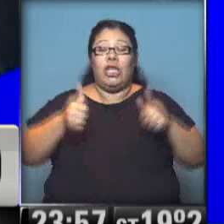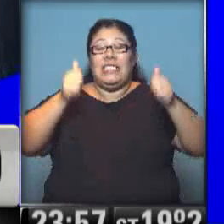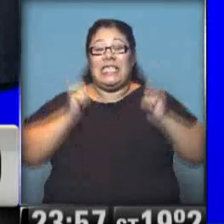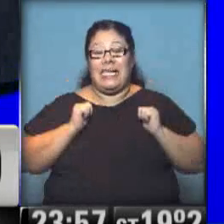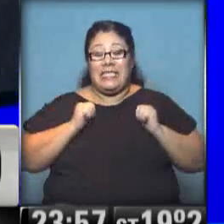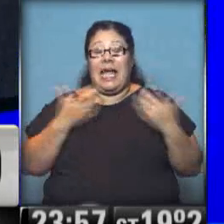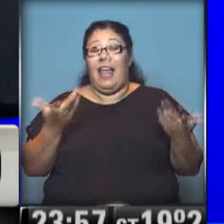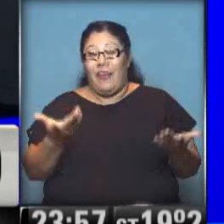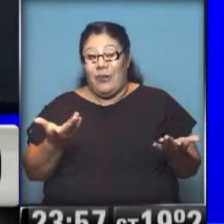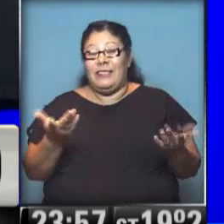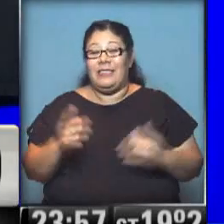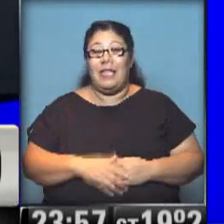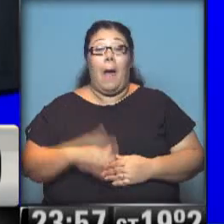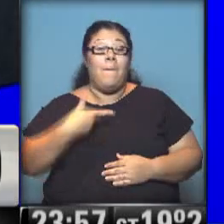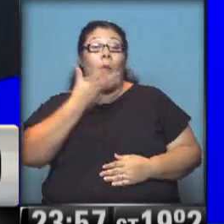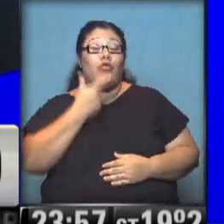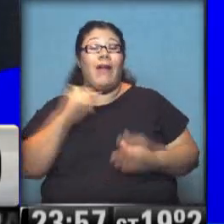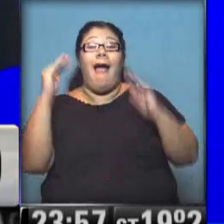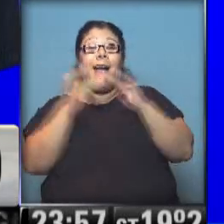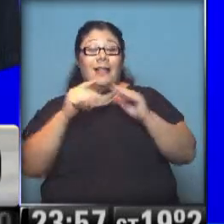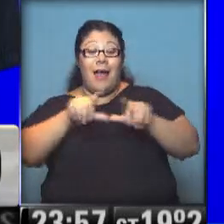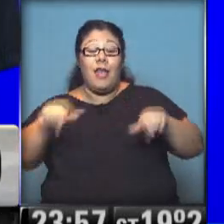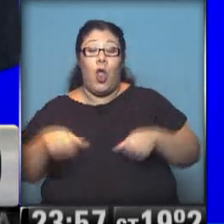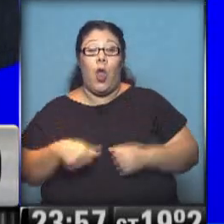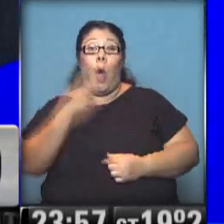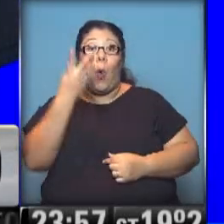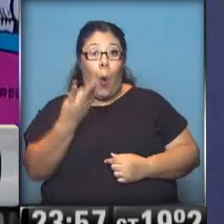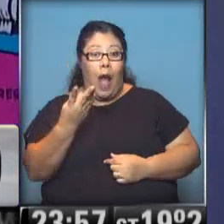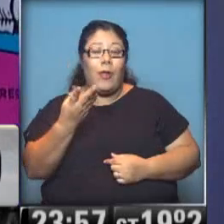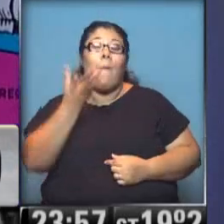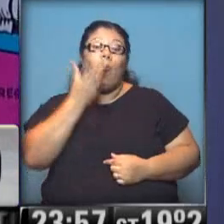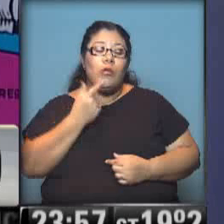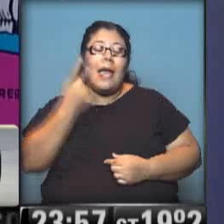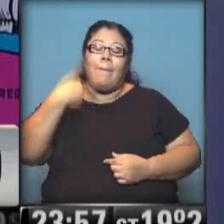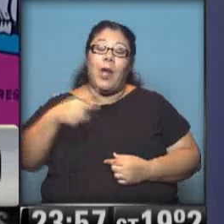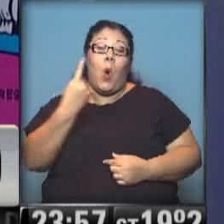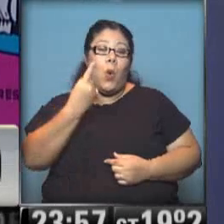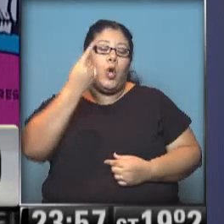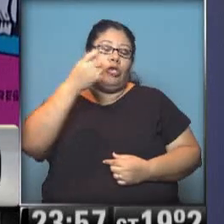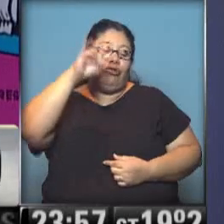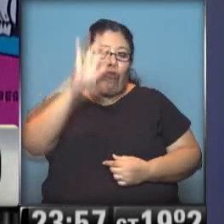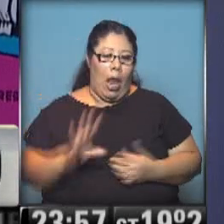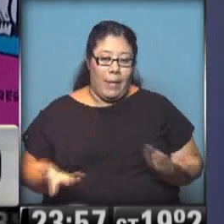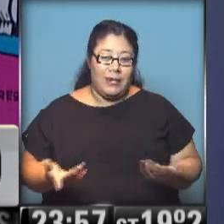4 inodoros. Primero me gustaría tener 4 inodoros en mi casa. Apenas sí tengo uno, cosa que agradezco. 4 sería...